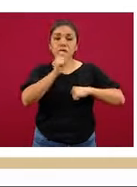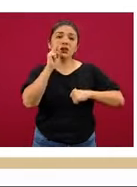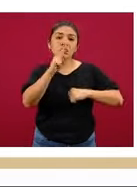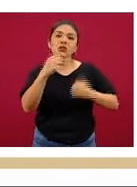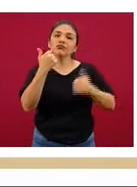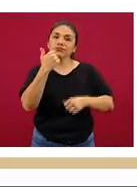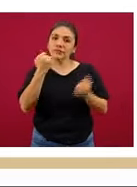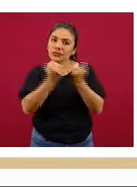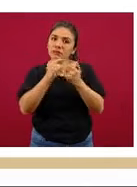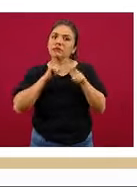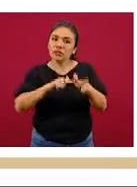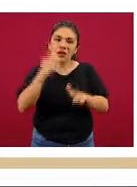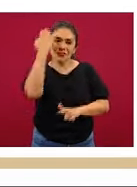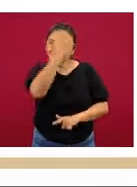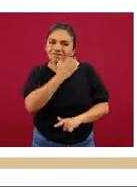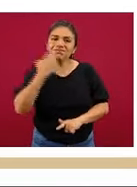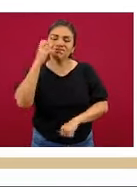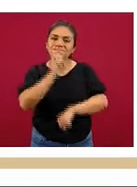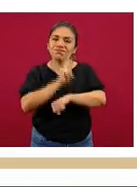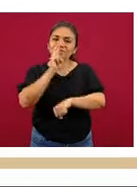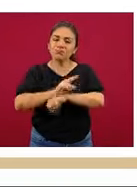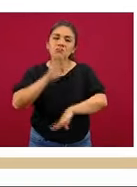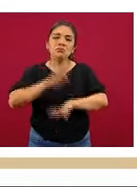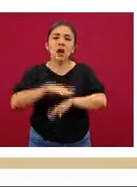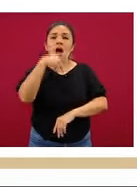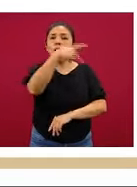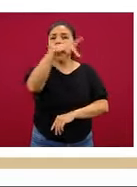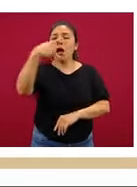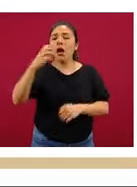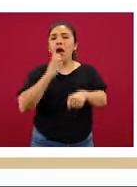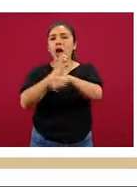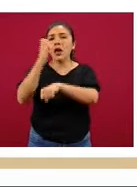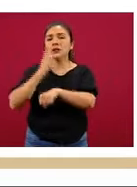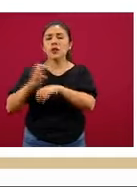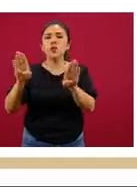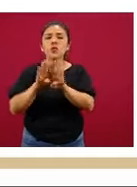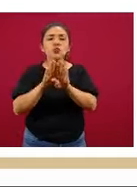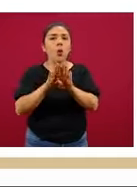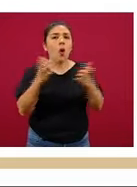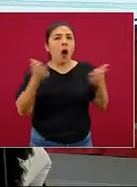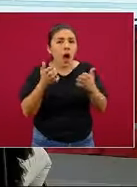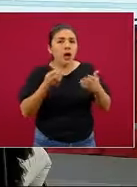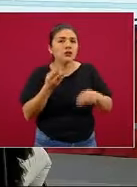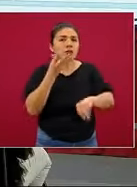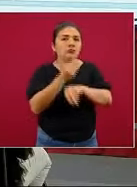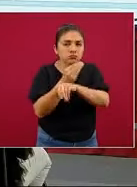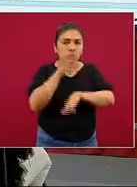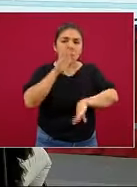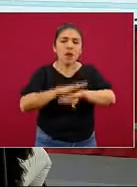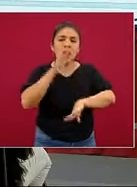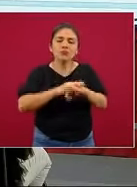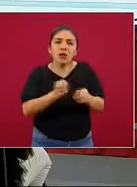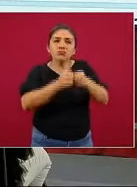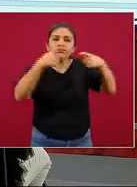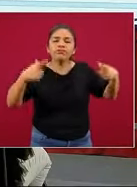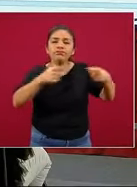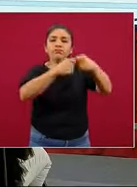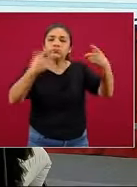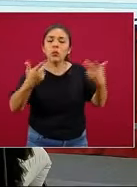monitoreando de manera diaria y sobre todo a nivel local para que los ejercicios de reconversión y expansión puedan